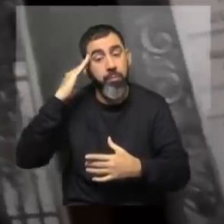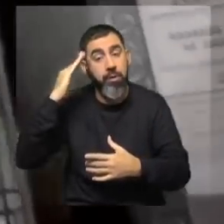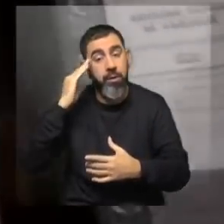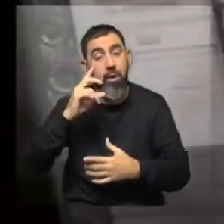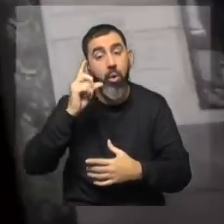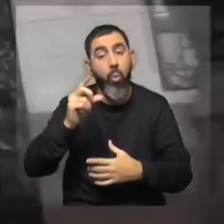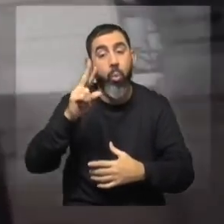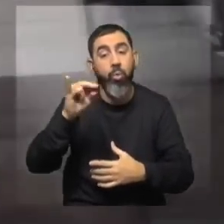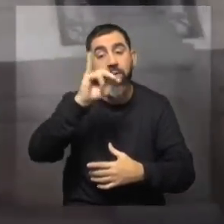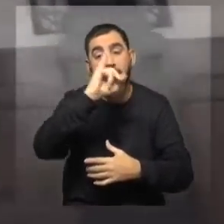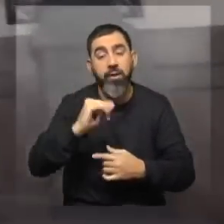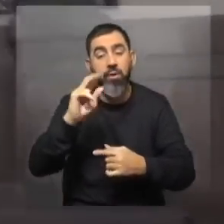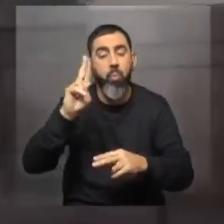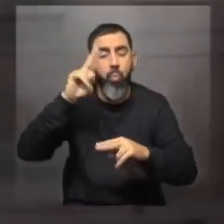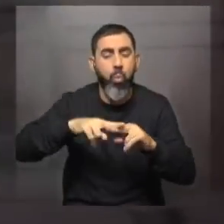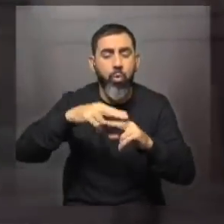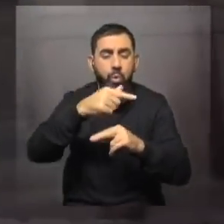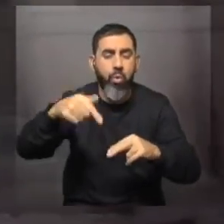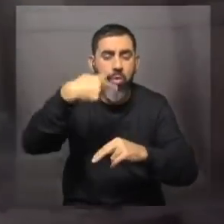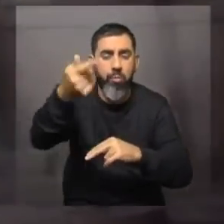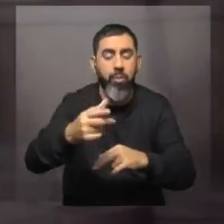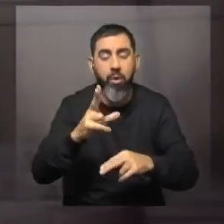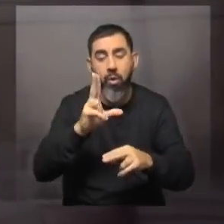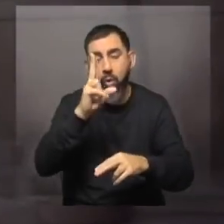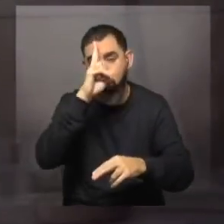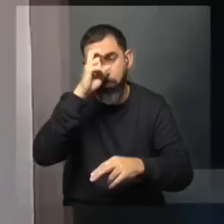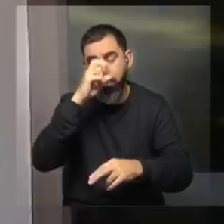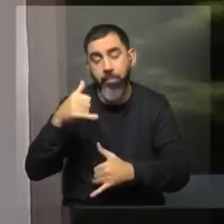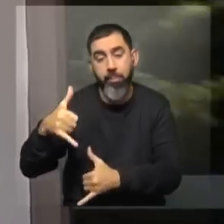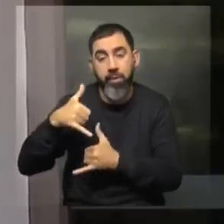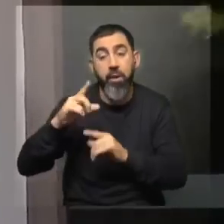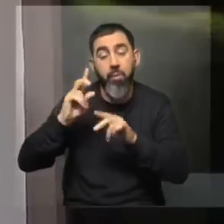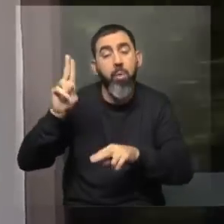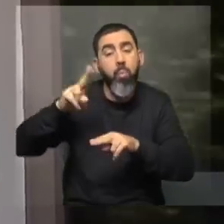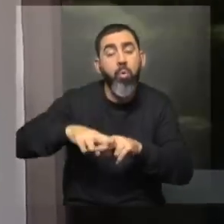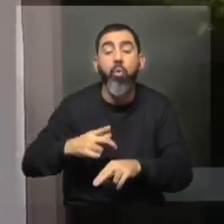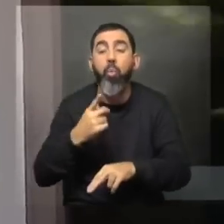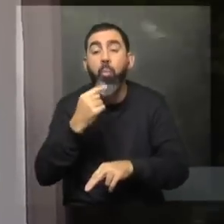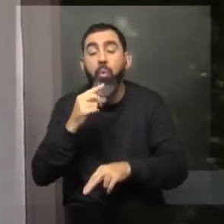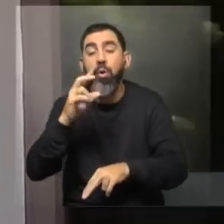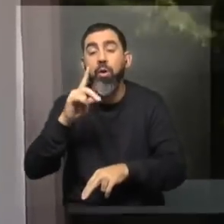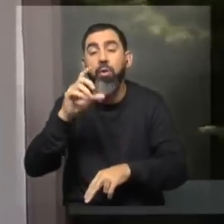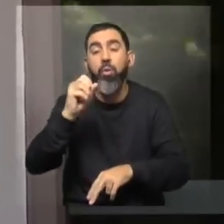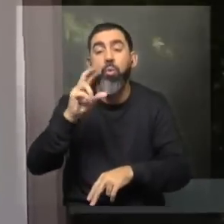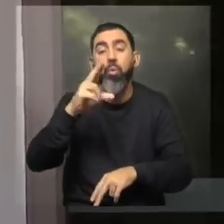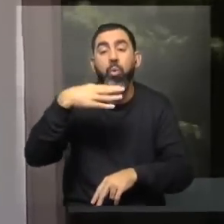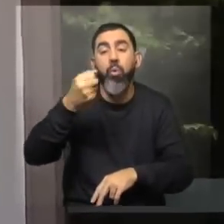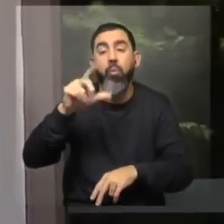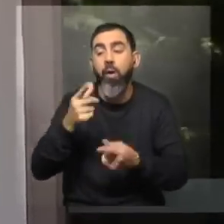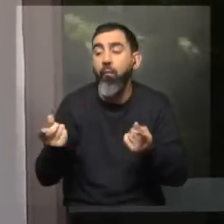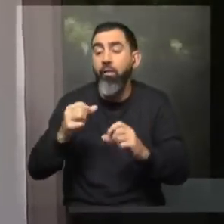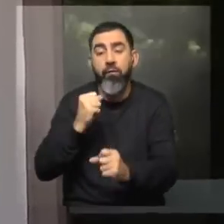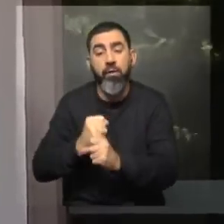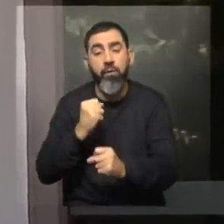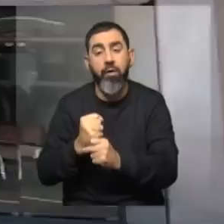Gutiérrez quien falleció semanas después en el hospital Militar en las afueras también murió el policía dorman Márquez quien volvía de su